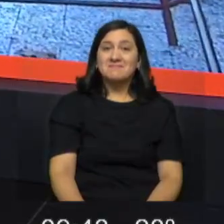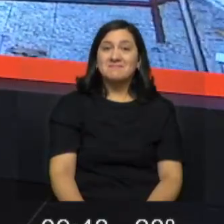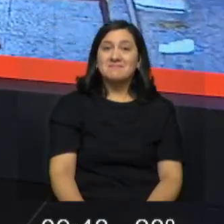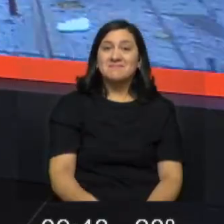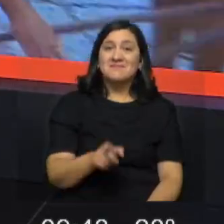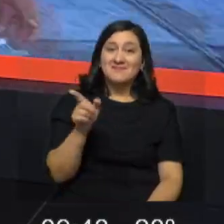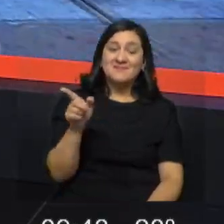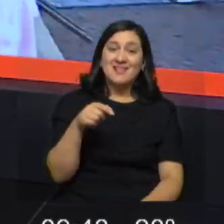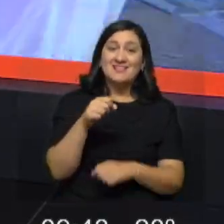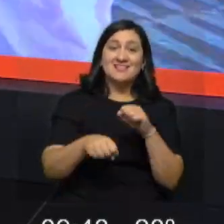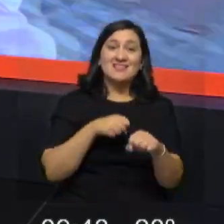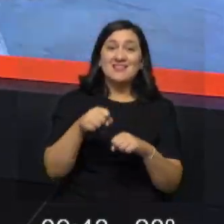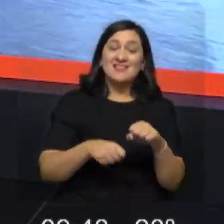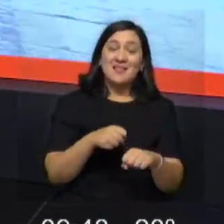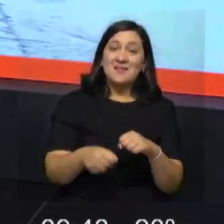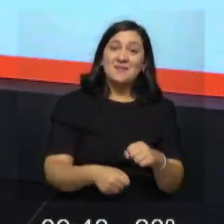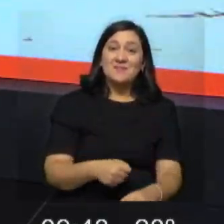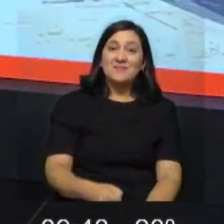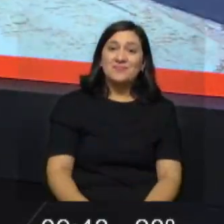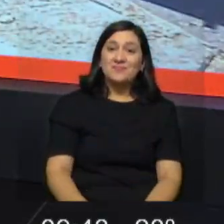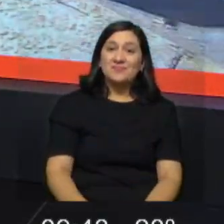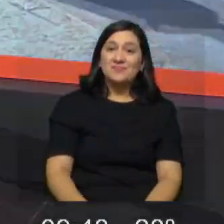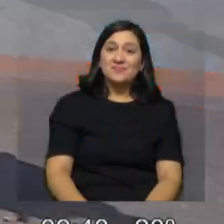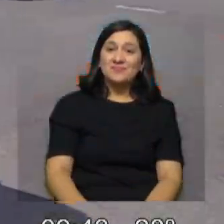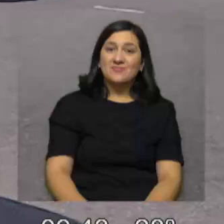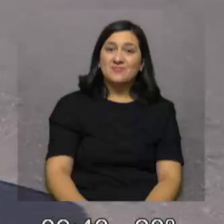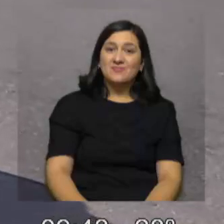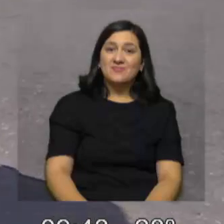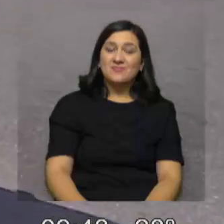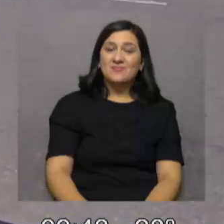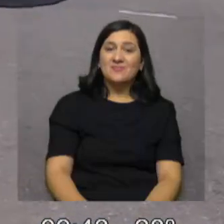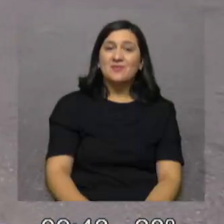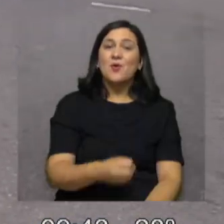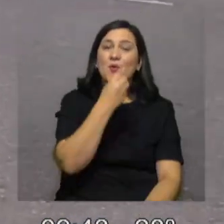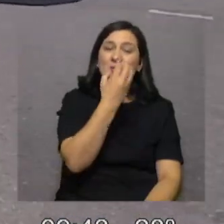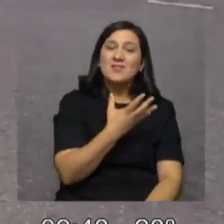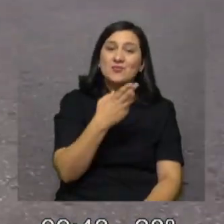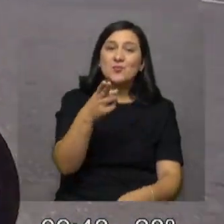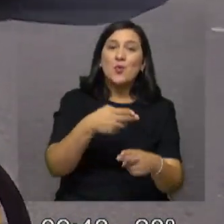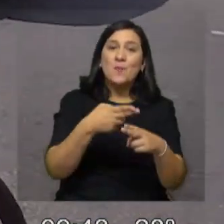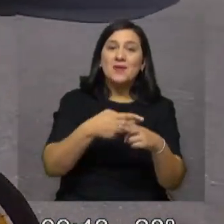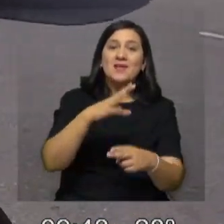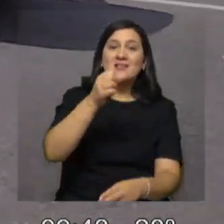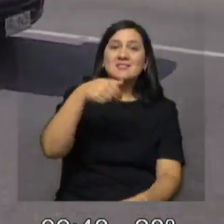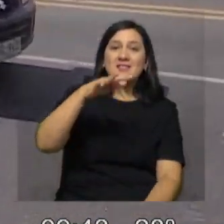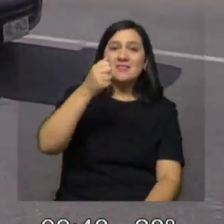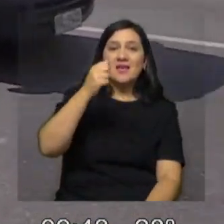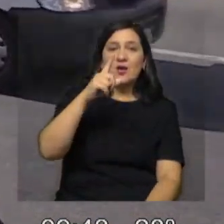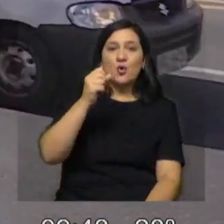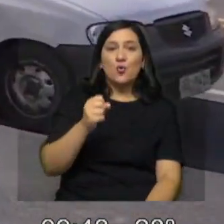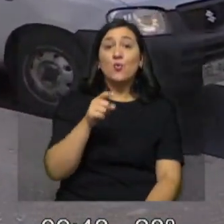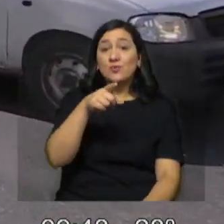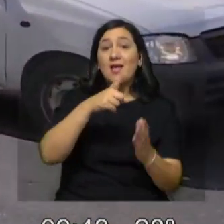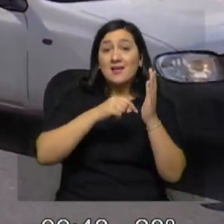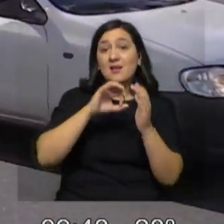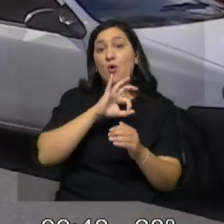Acá, mirá, el ciclista. Acá encontré un ciclista, generoso, ¿eh? Un ciclista. Ciclista de la vida. ¿Cómo le va? ¿Cómo es su nombre? Santiago. Santiago, ¿usted